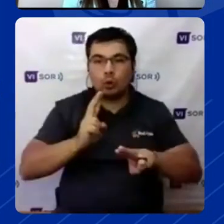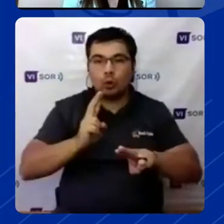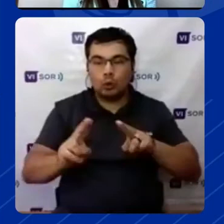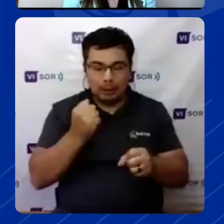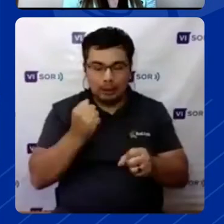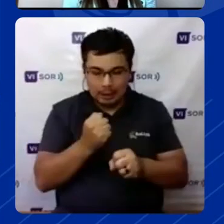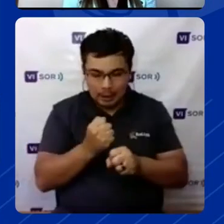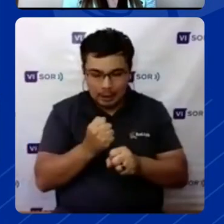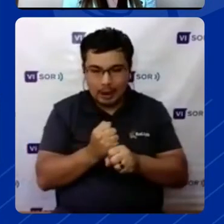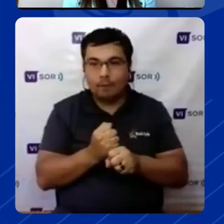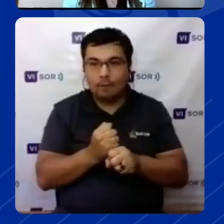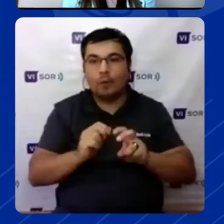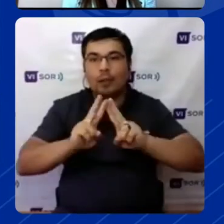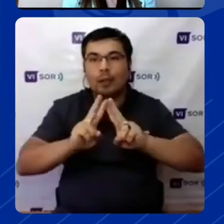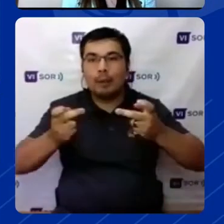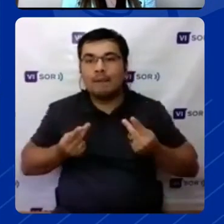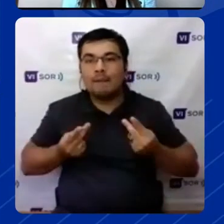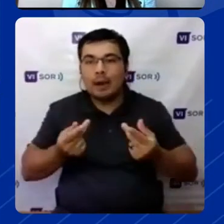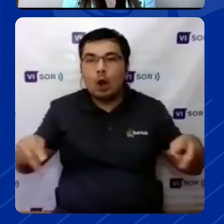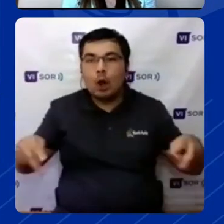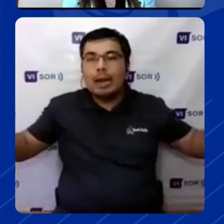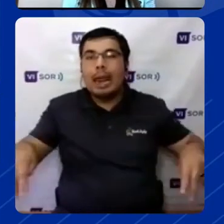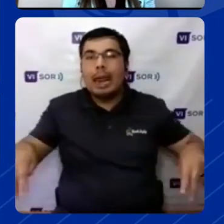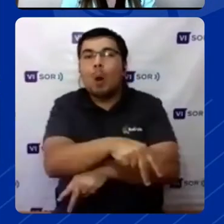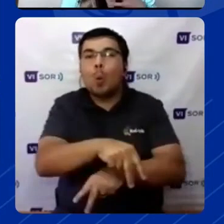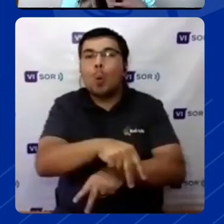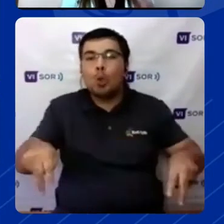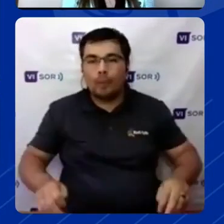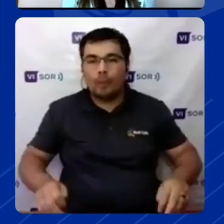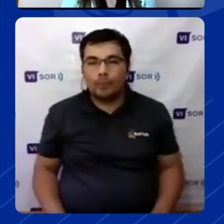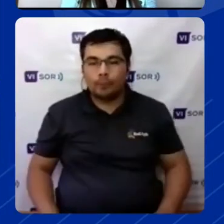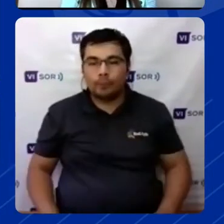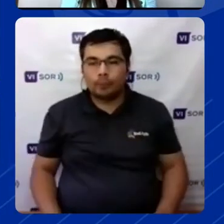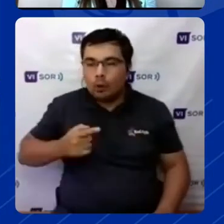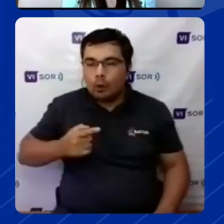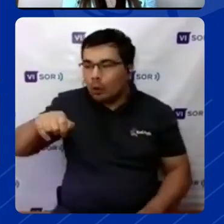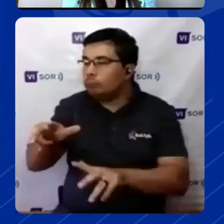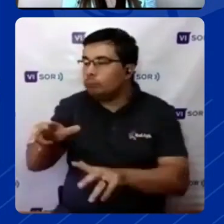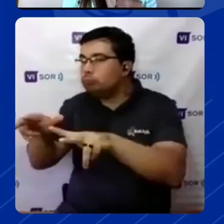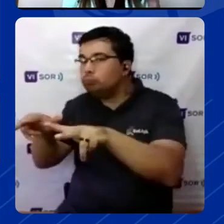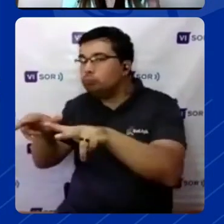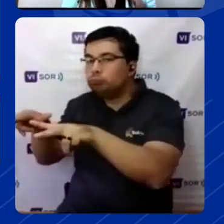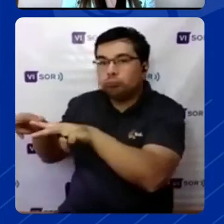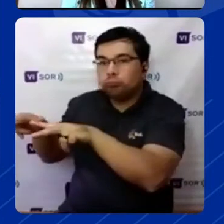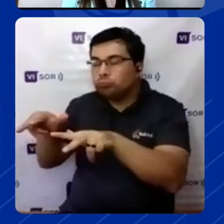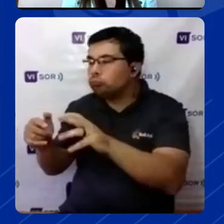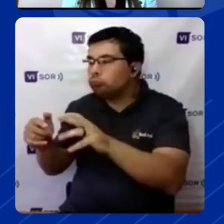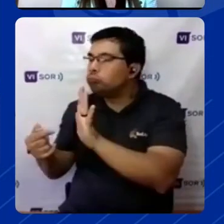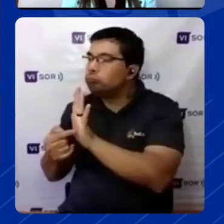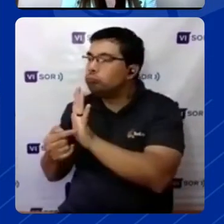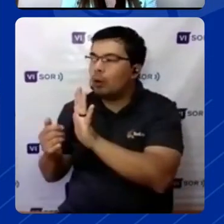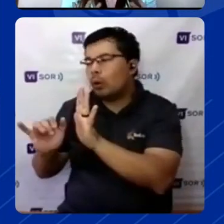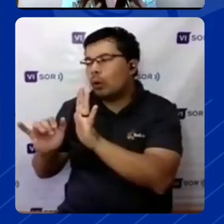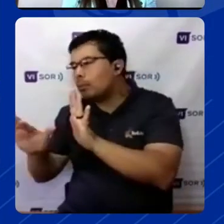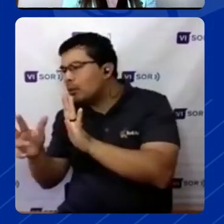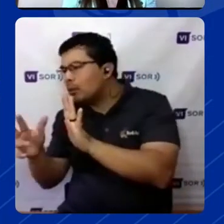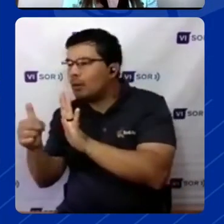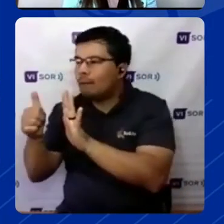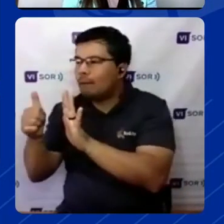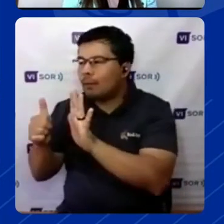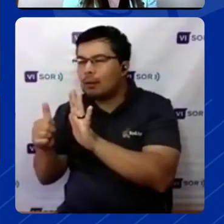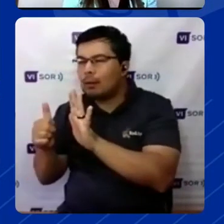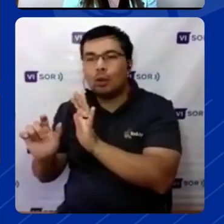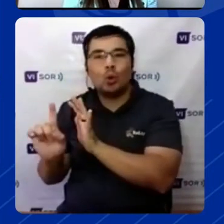respuesta por parte de los dos validadores, sino que son ellos quienes tienen que realizar realmente la corrección